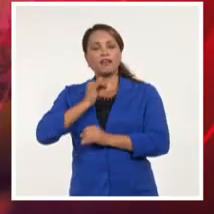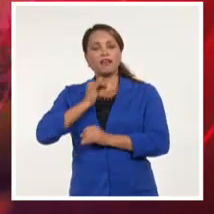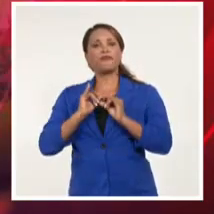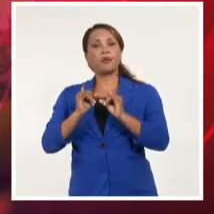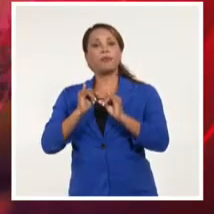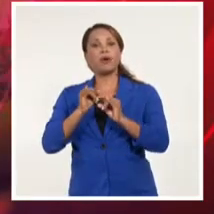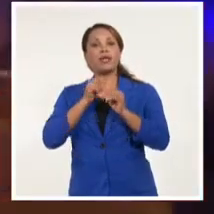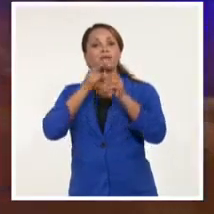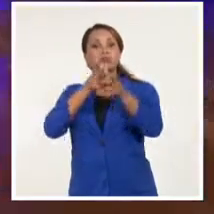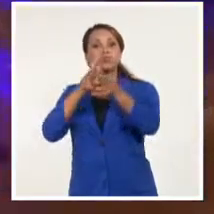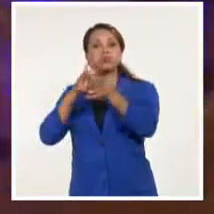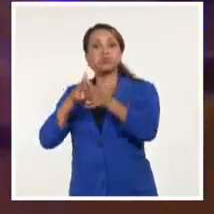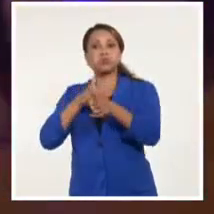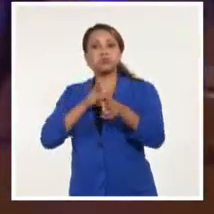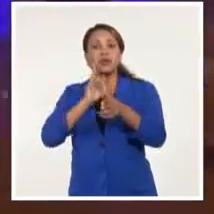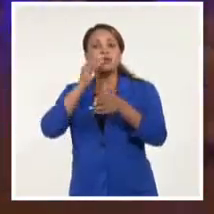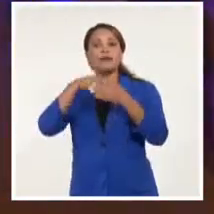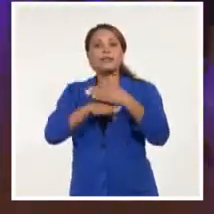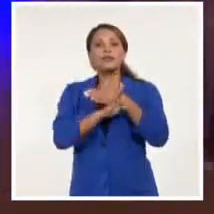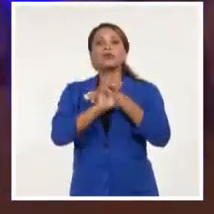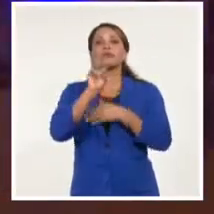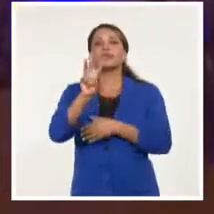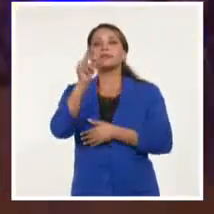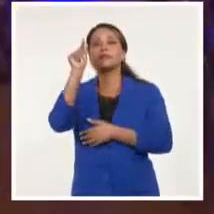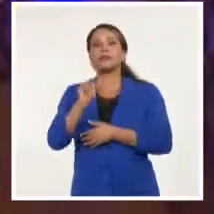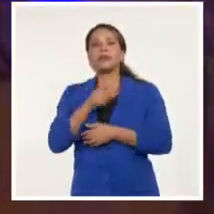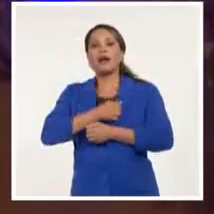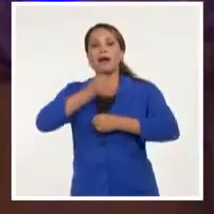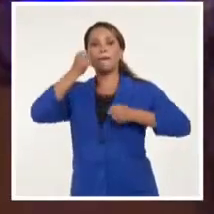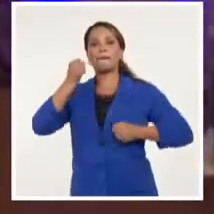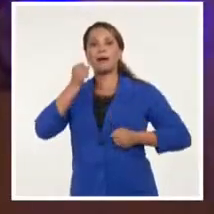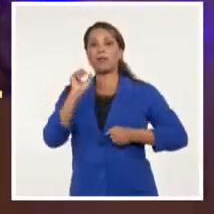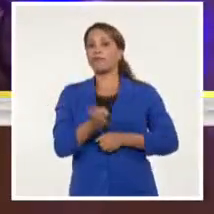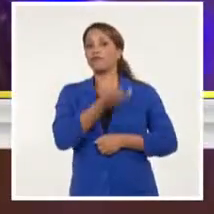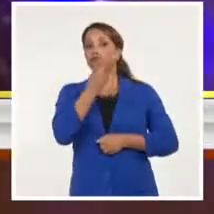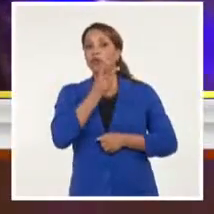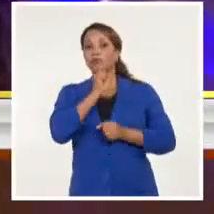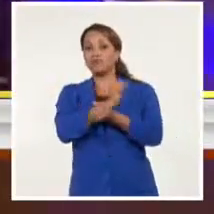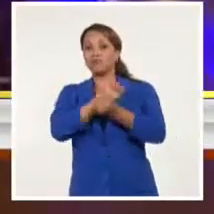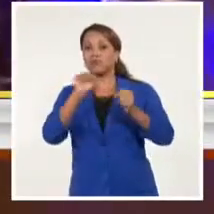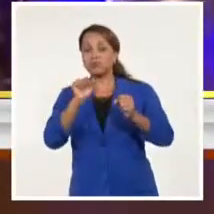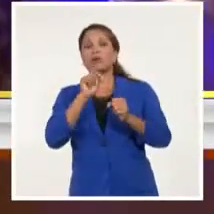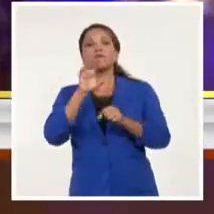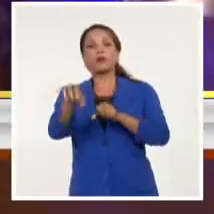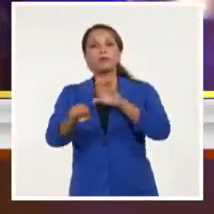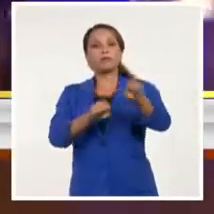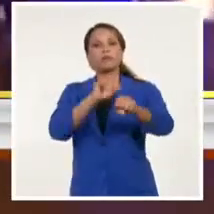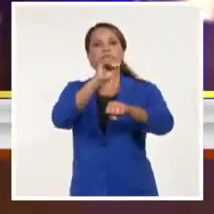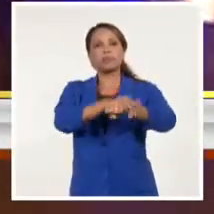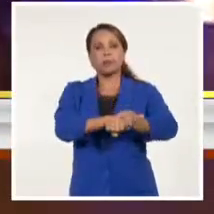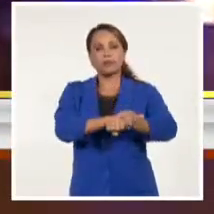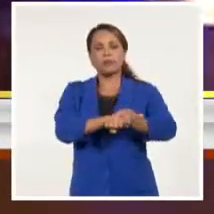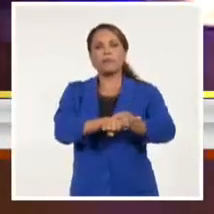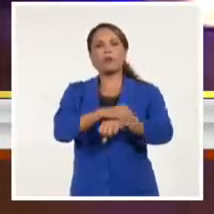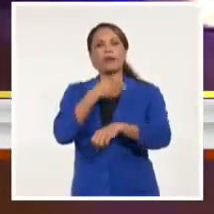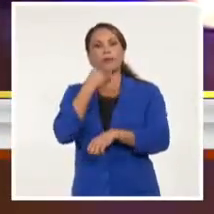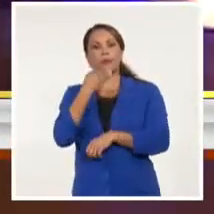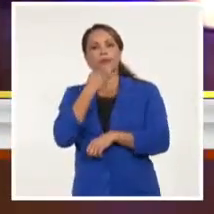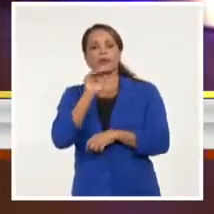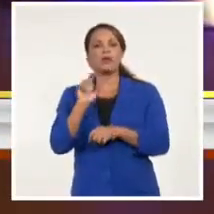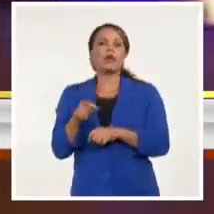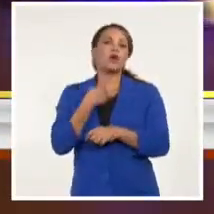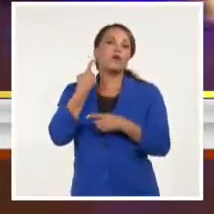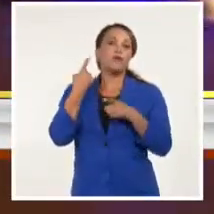ataque terrorista fue perpetrado por 3 hombres armados. 2 de los terroristas fueron capturados por las fuerzas de seguridad, mientras